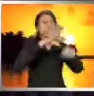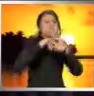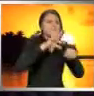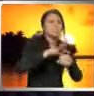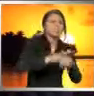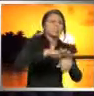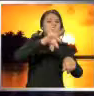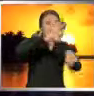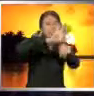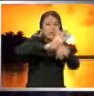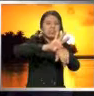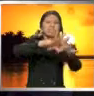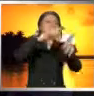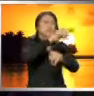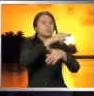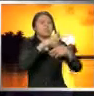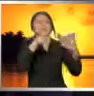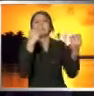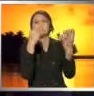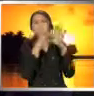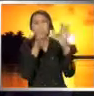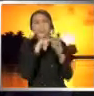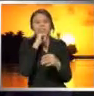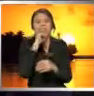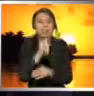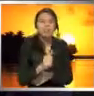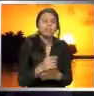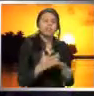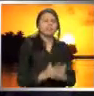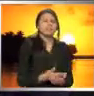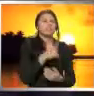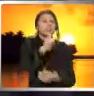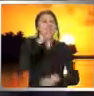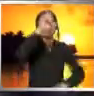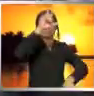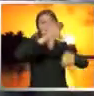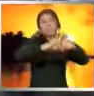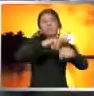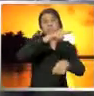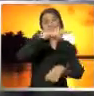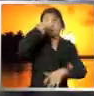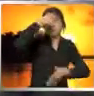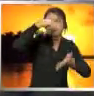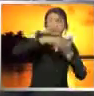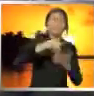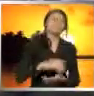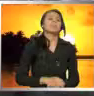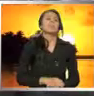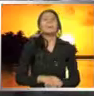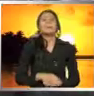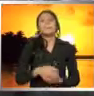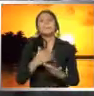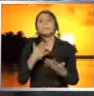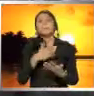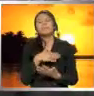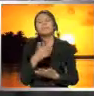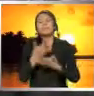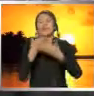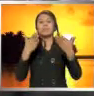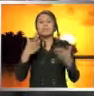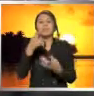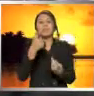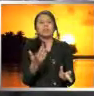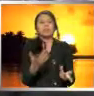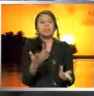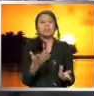farmacéutica, y por supuesto es un subproducto cultural del machismo, ¿no? Ahora, si algo ha caracterizado tu trabajo